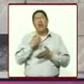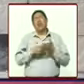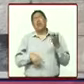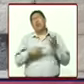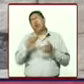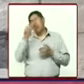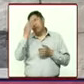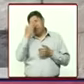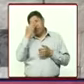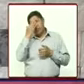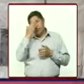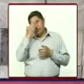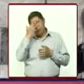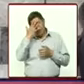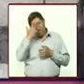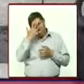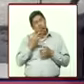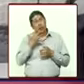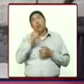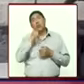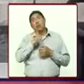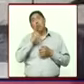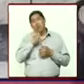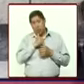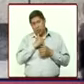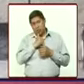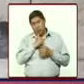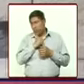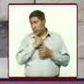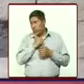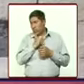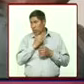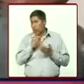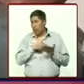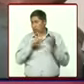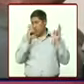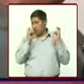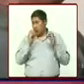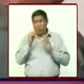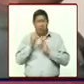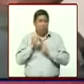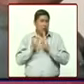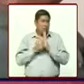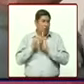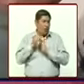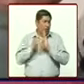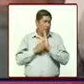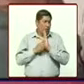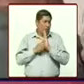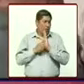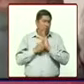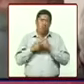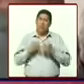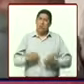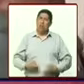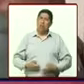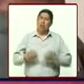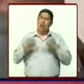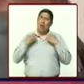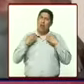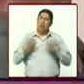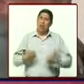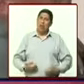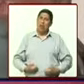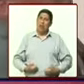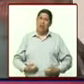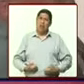pena, realmente me da mucha pena que mujeres... y este tipo de abogados, con la ética que tuvieran que